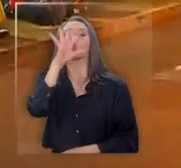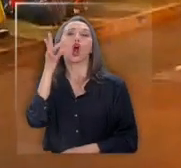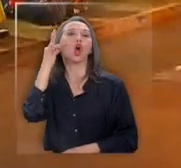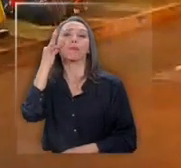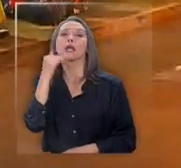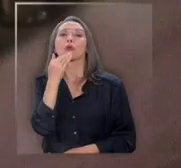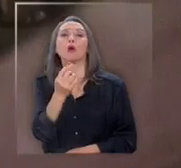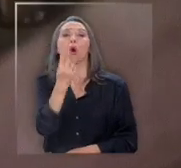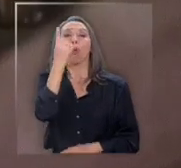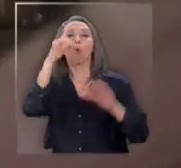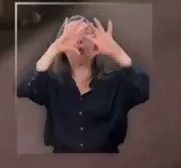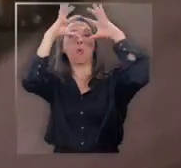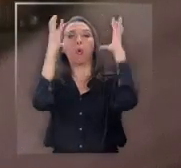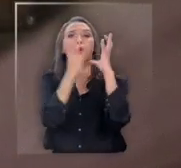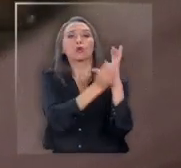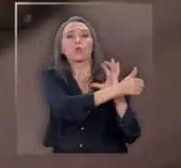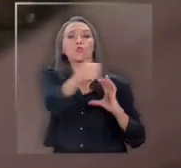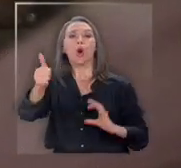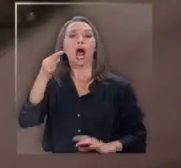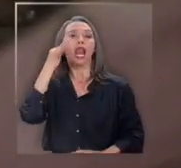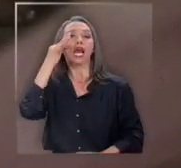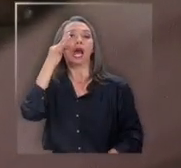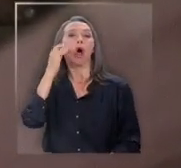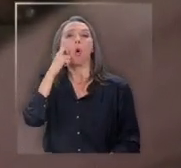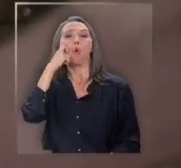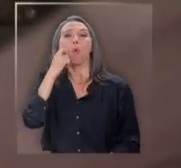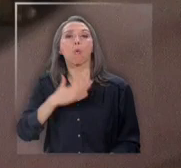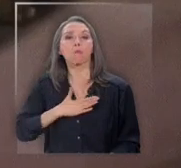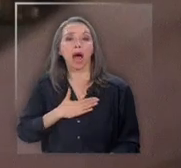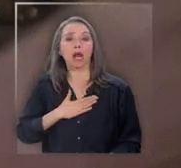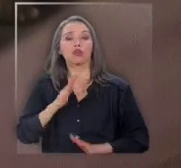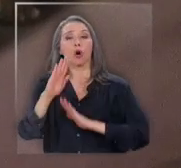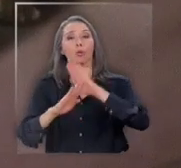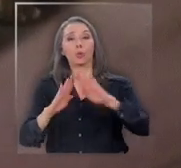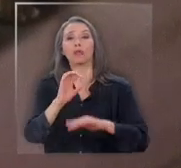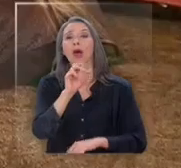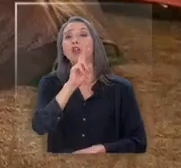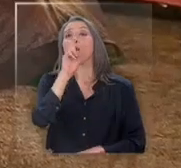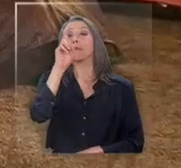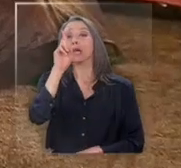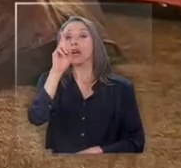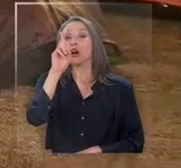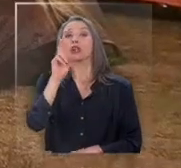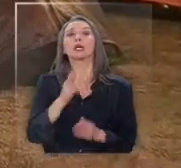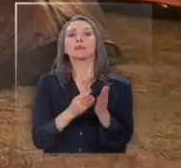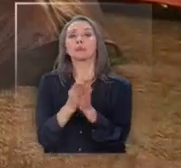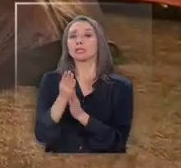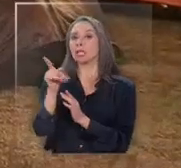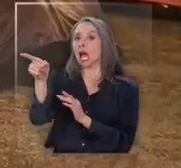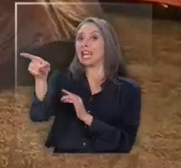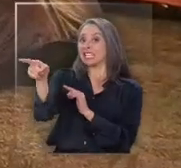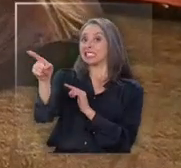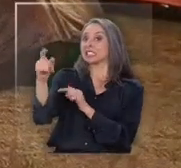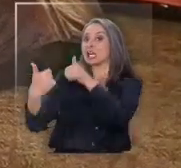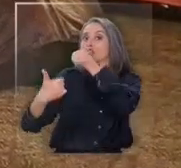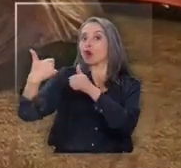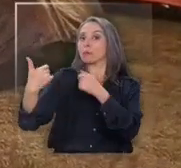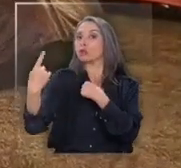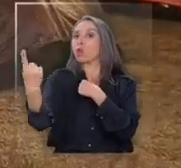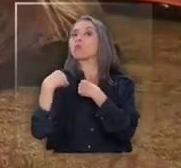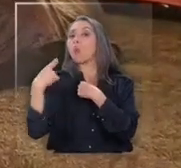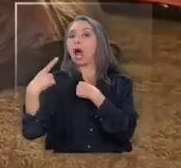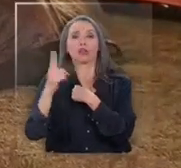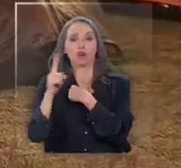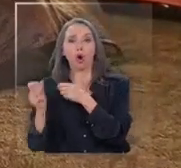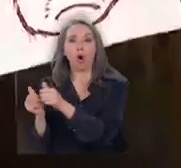una sola raza humana ya y no tenemos que cuidar lo peor lo peor que nos puede pasar empezar a competir de esta o salimos